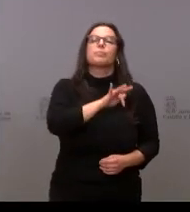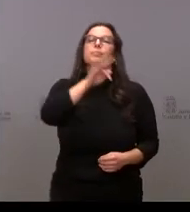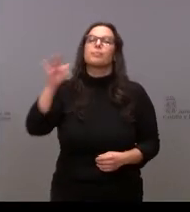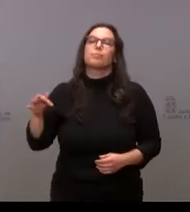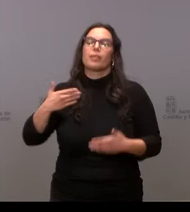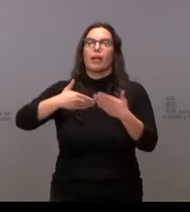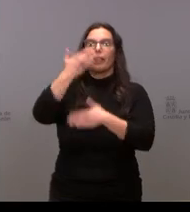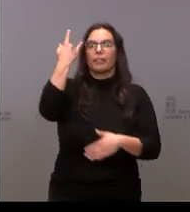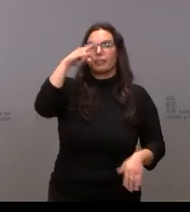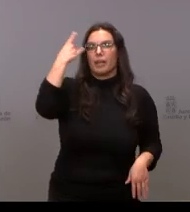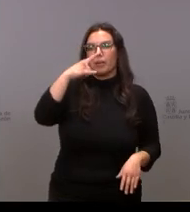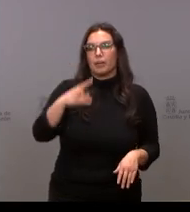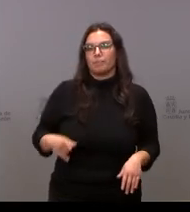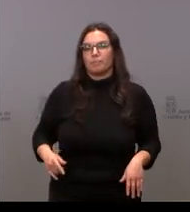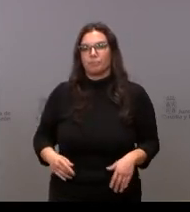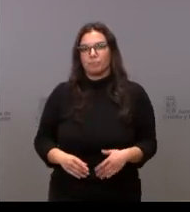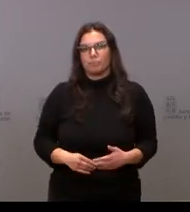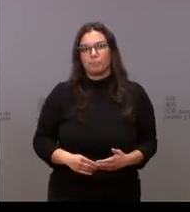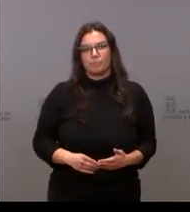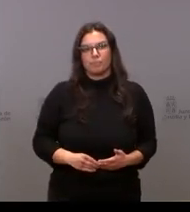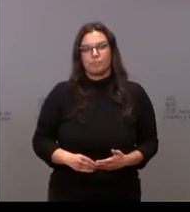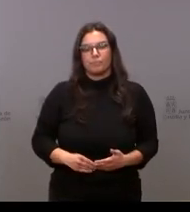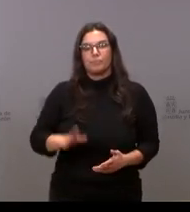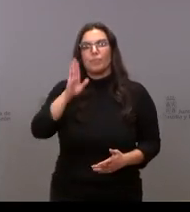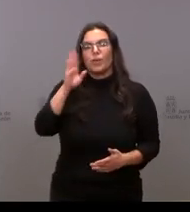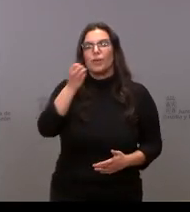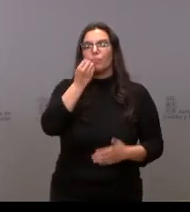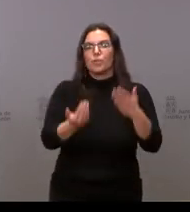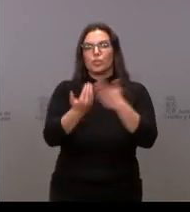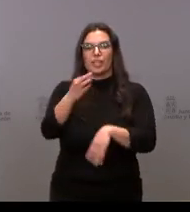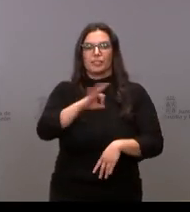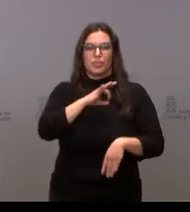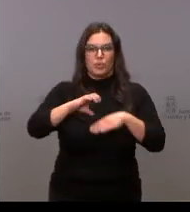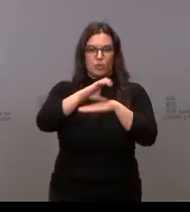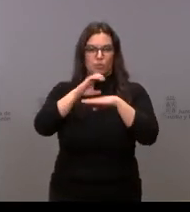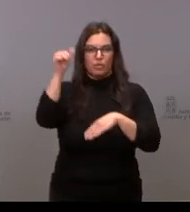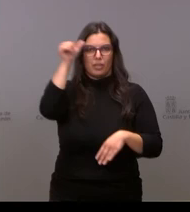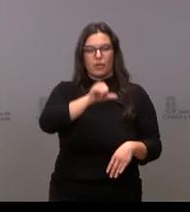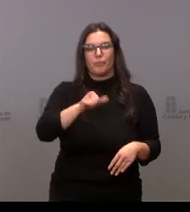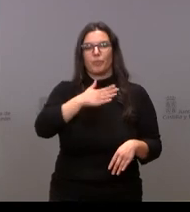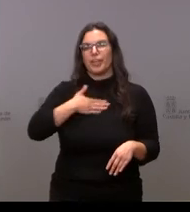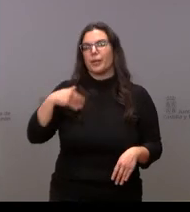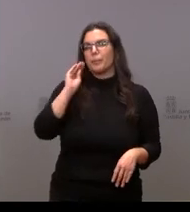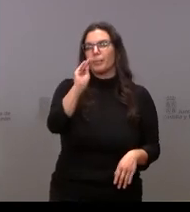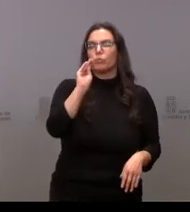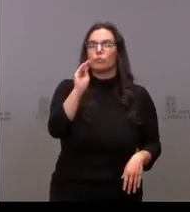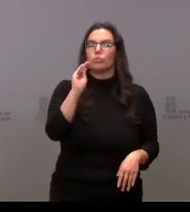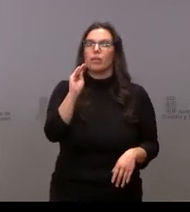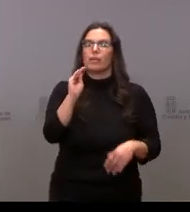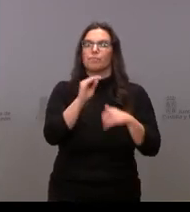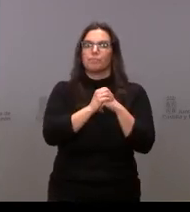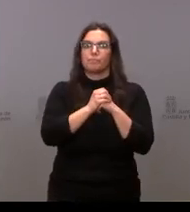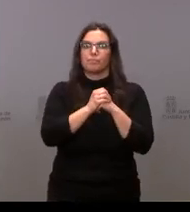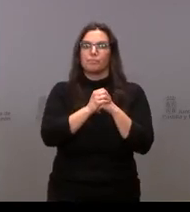hernández cuando quieras adelante hola buenos días señor consejero bueno debería preguntar por cómo está siendo la respuesta